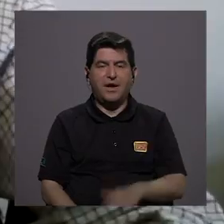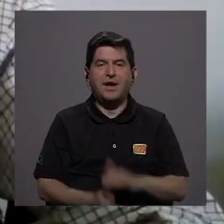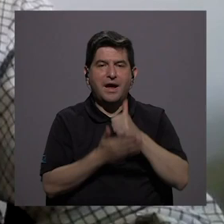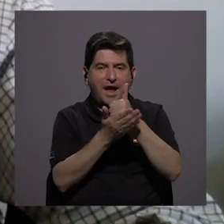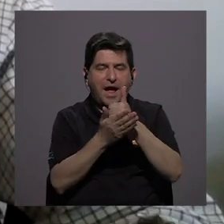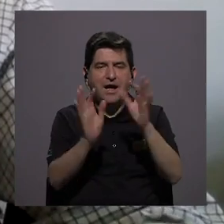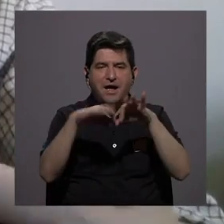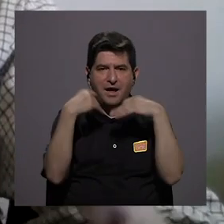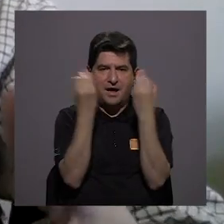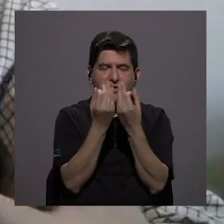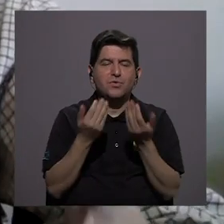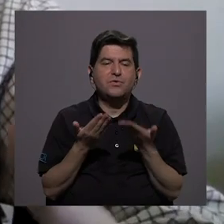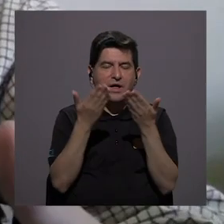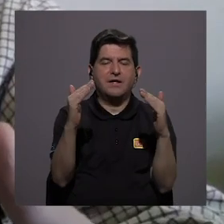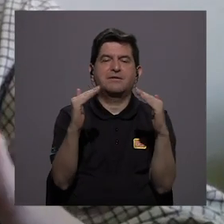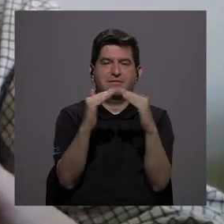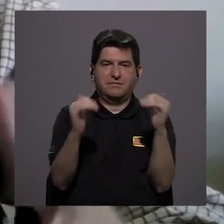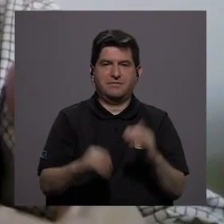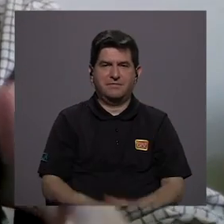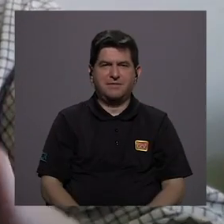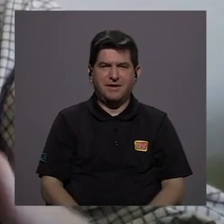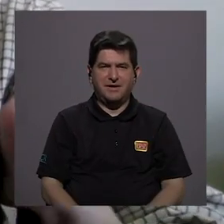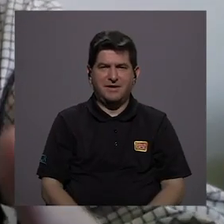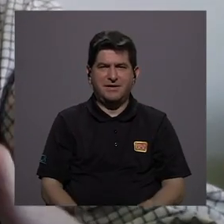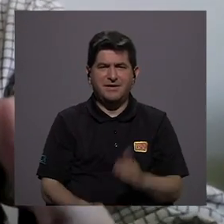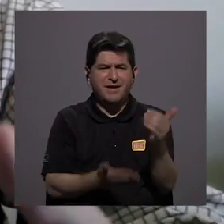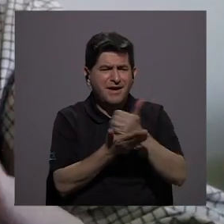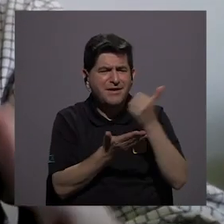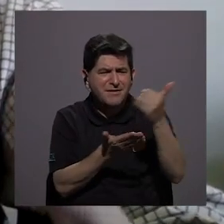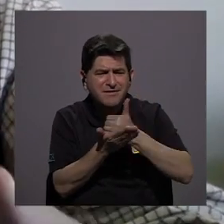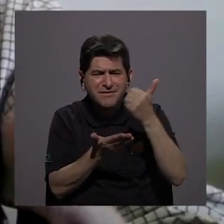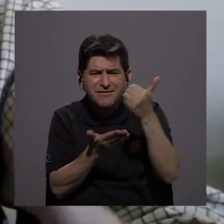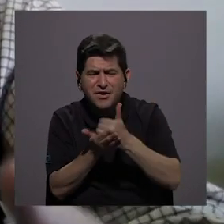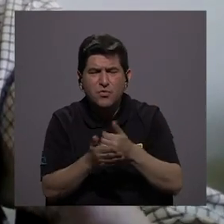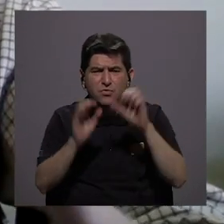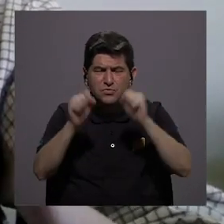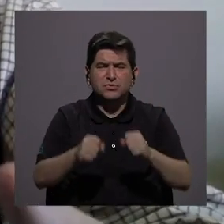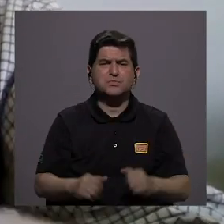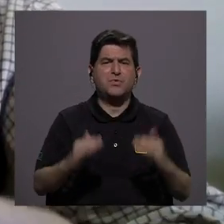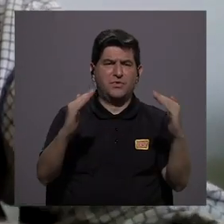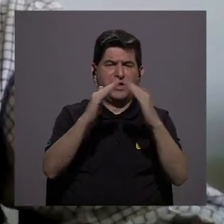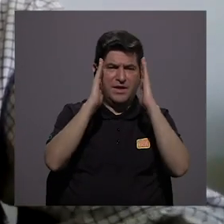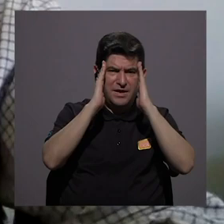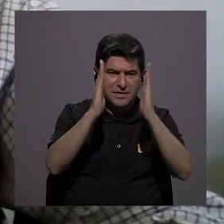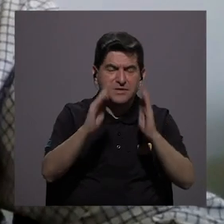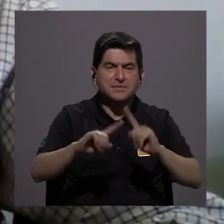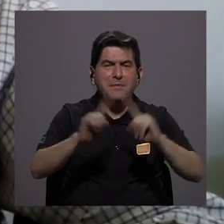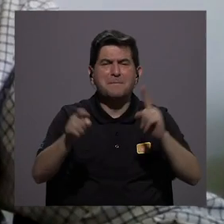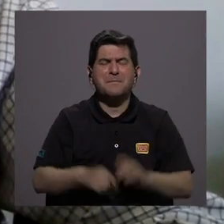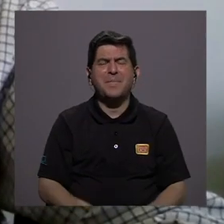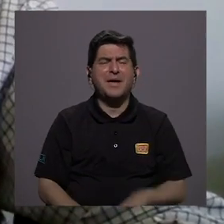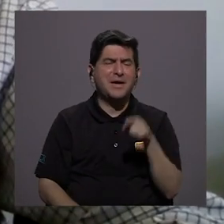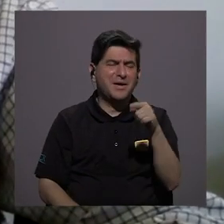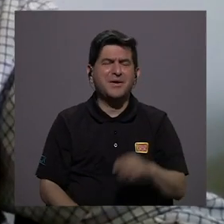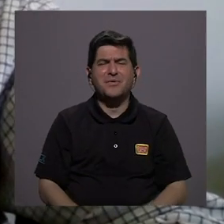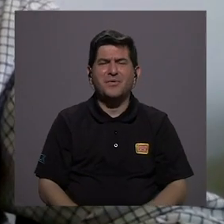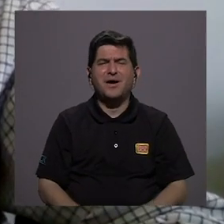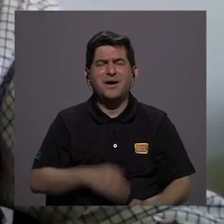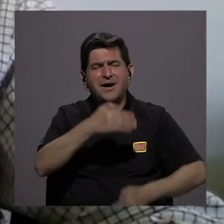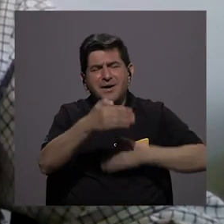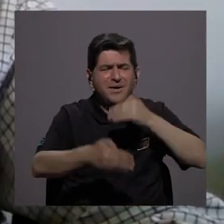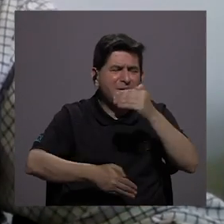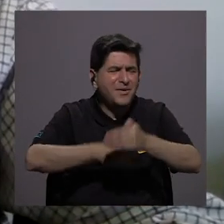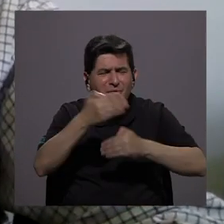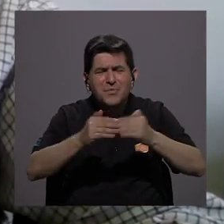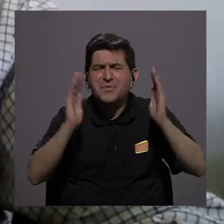que sea de vivienda. ¿Cuánto se nos va de recursos que podríamos estar dedicando a la vivienda en la burocracia que hemos creado?